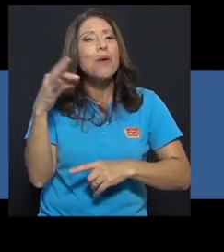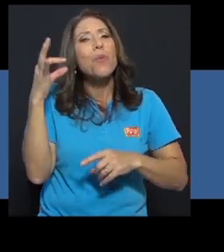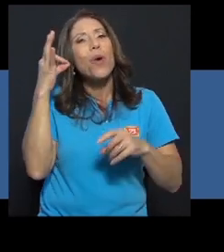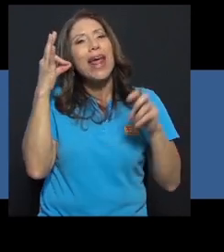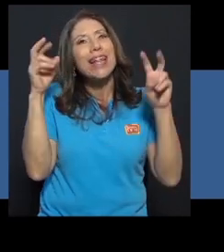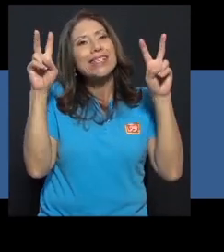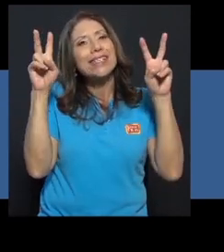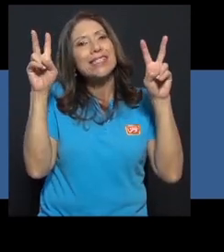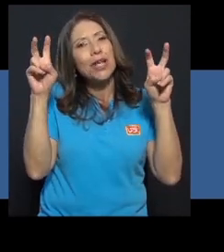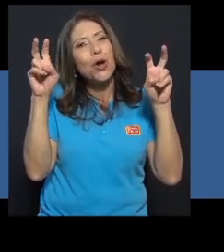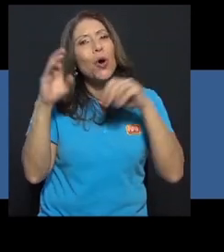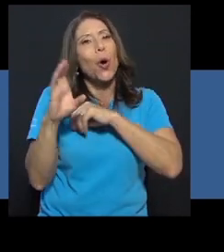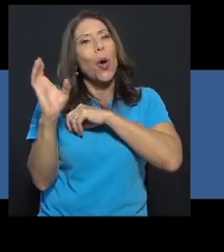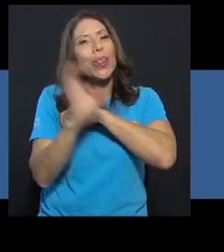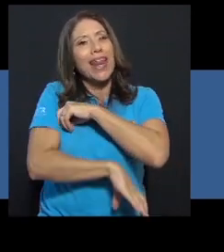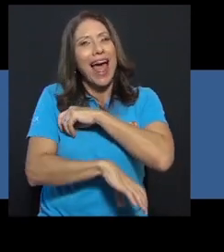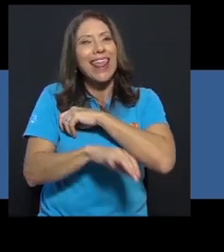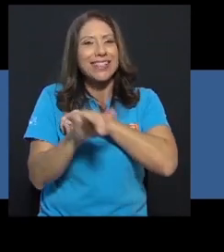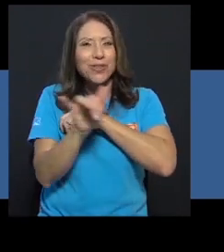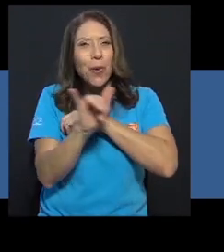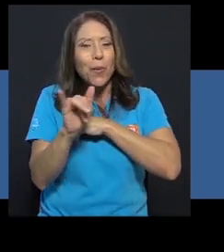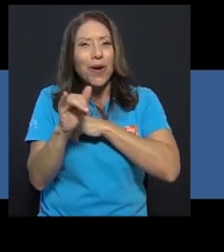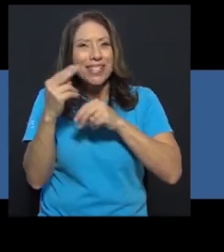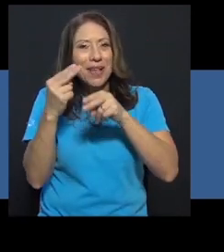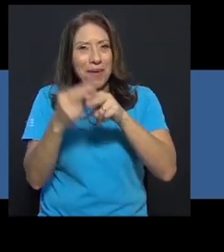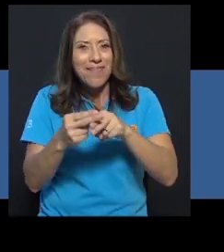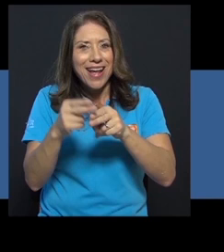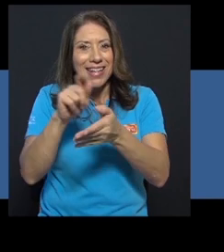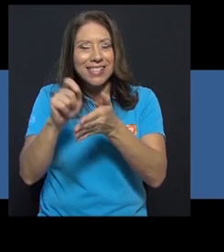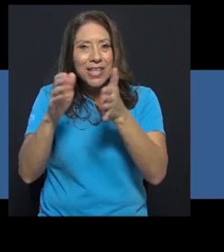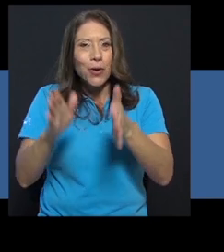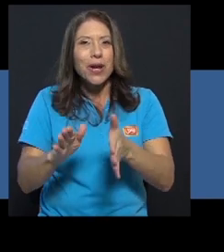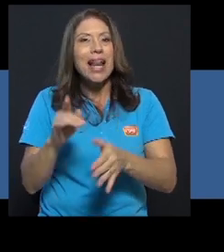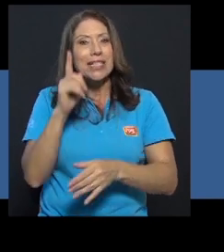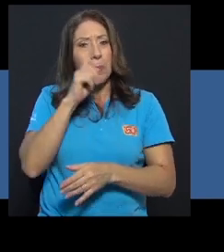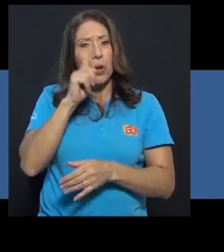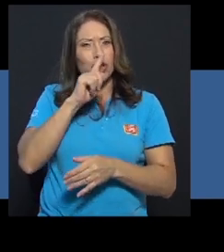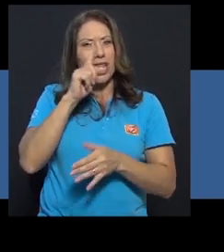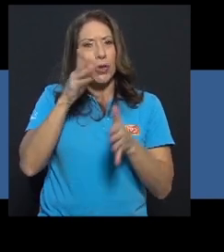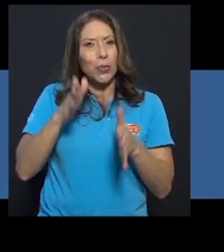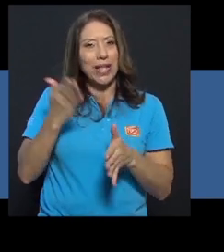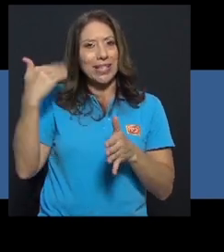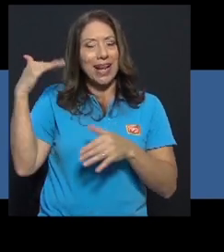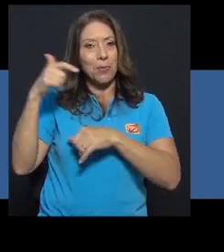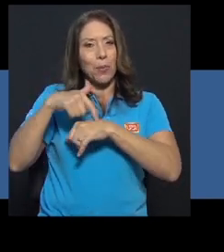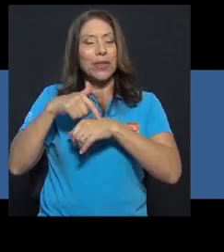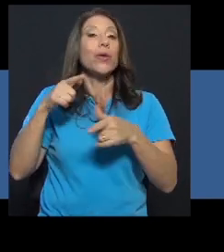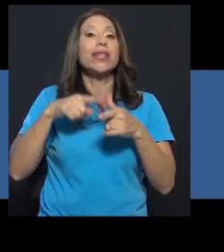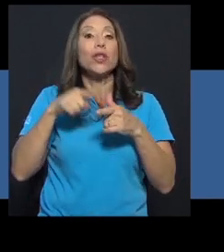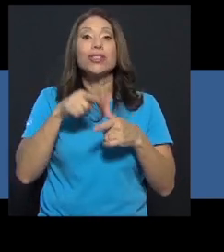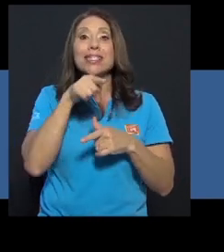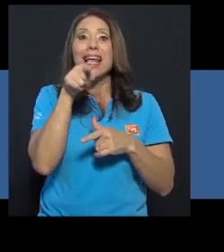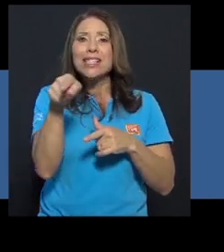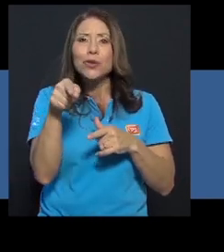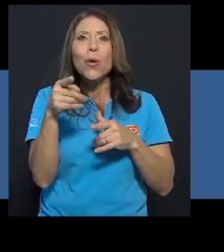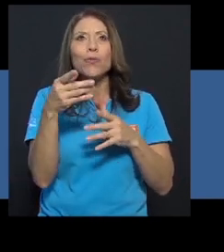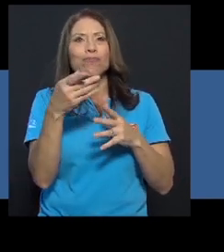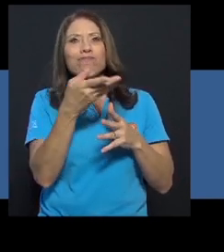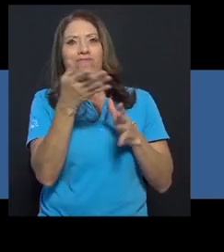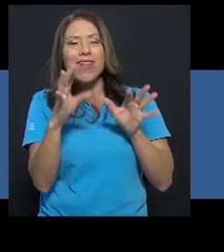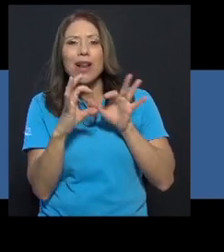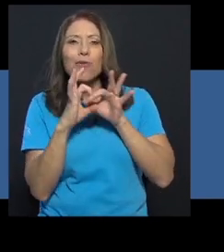totalmente condenadas, como les llama Baudelaire, ¿verdad? Eran las prostitutas de ese momento. Entonces, eso tiene alguna